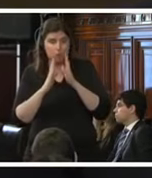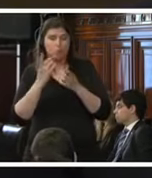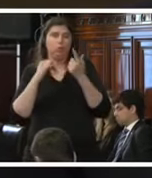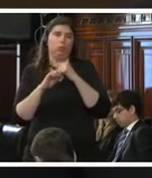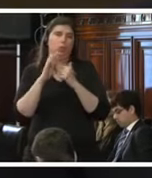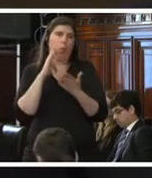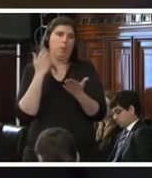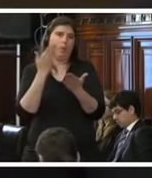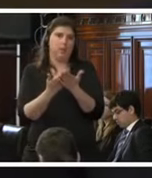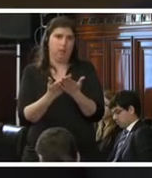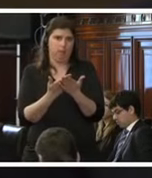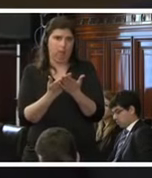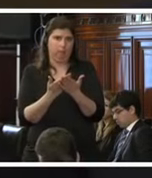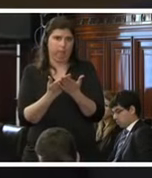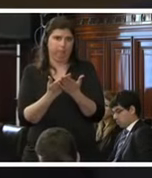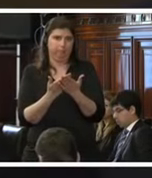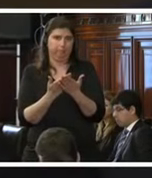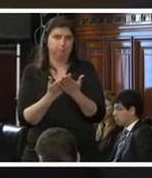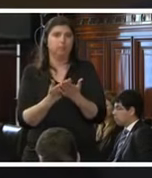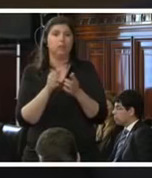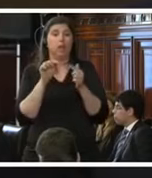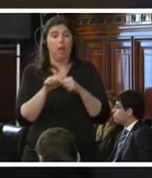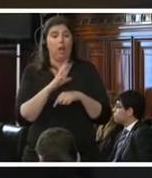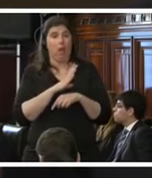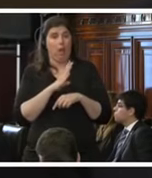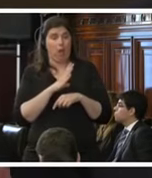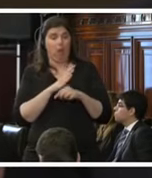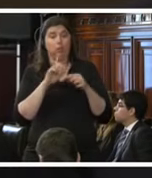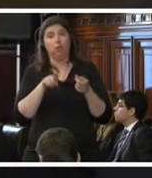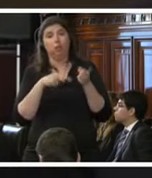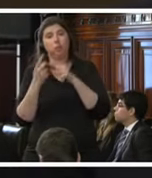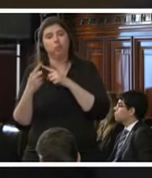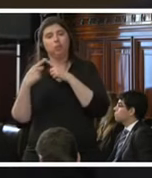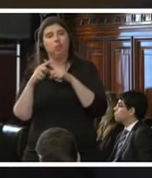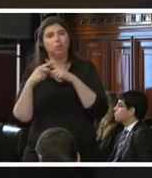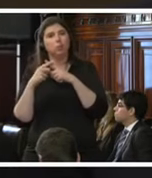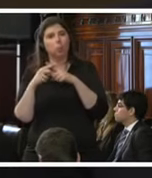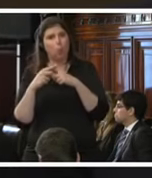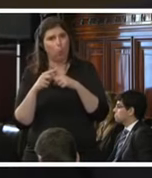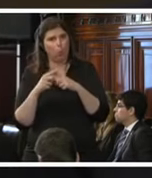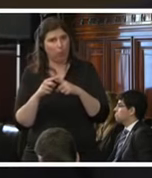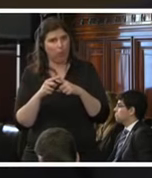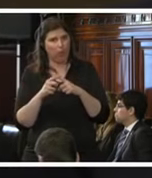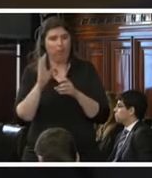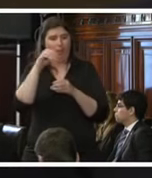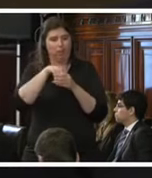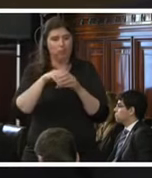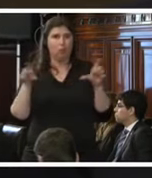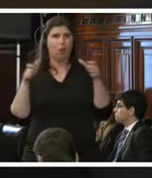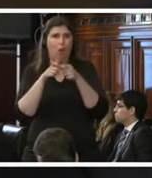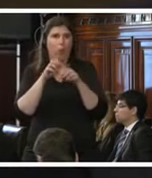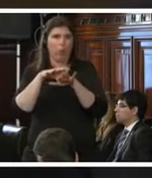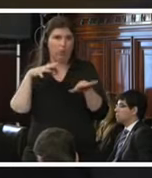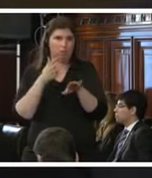como pronóstico de causa probable, dimensión que debe ser discutida con la intervención de partes en la audiencia